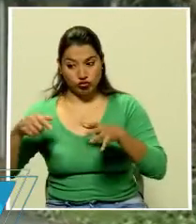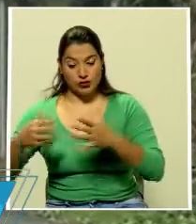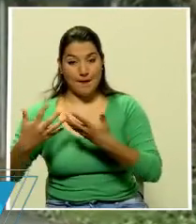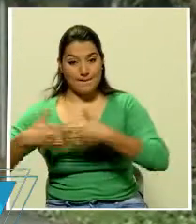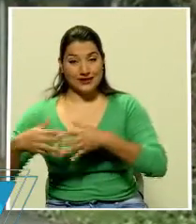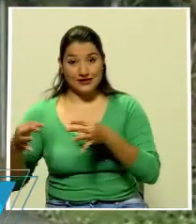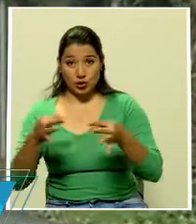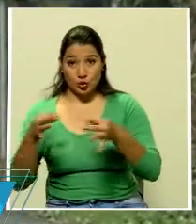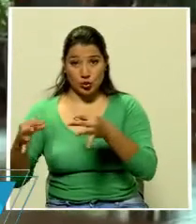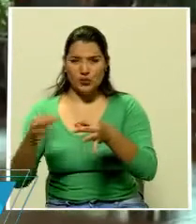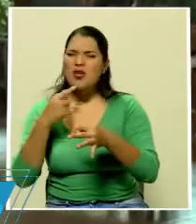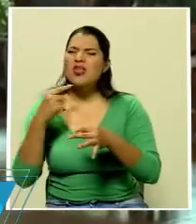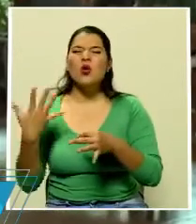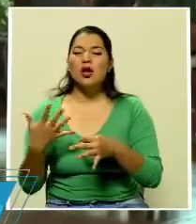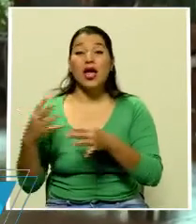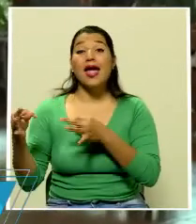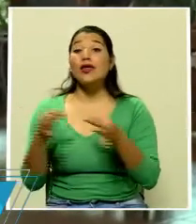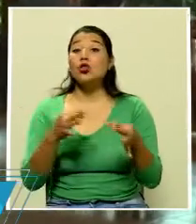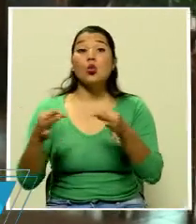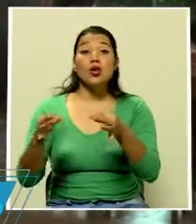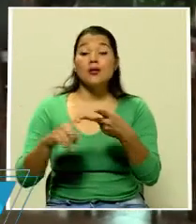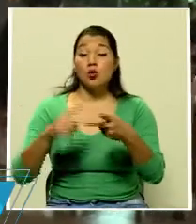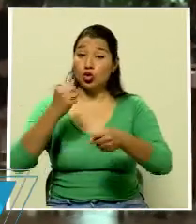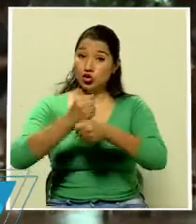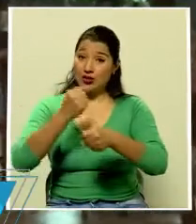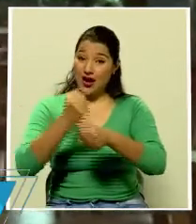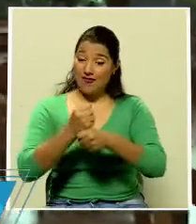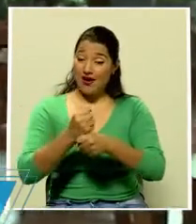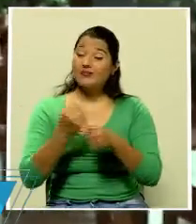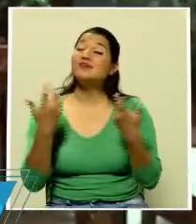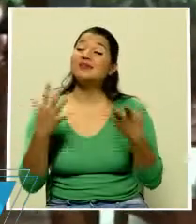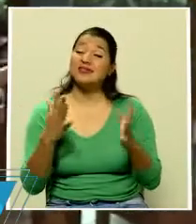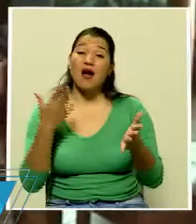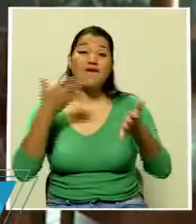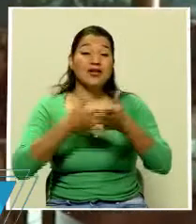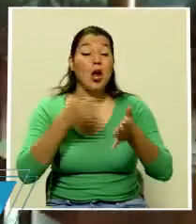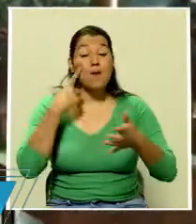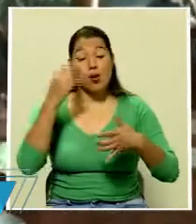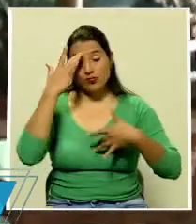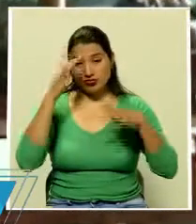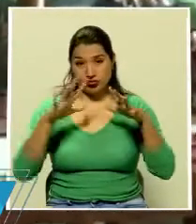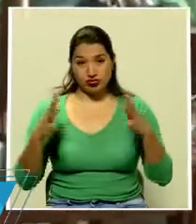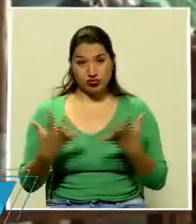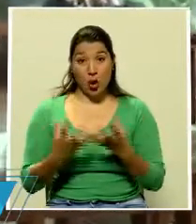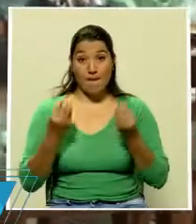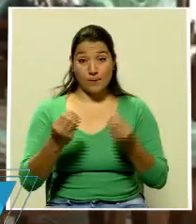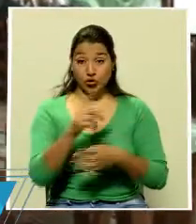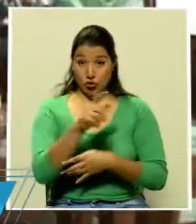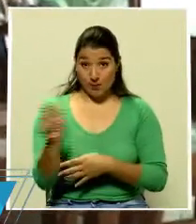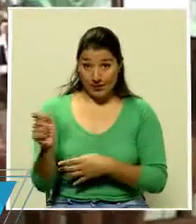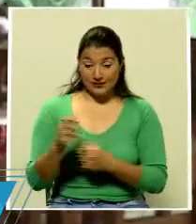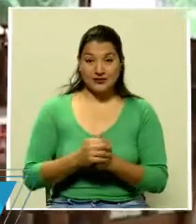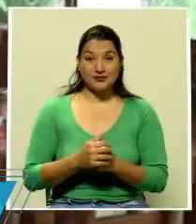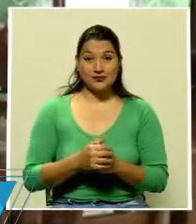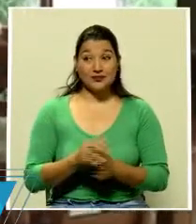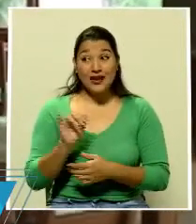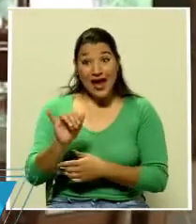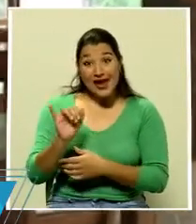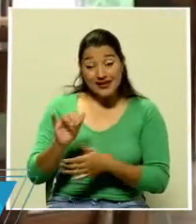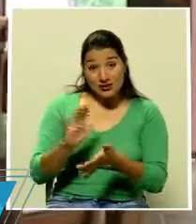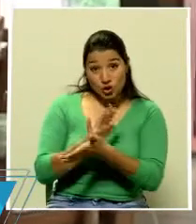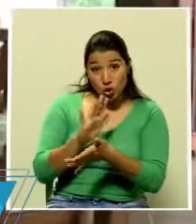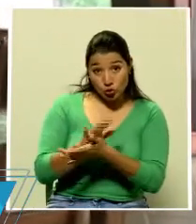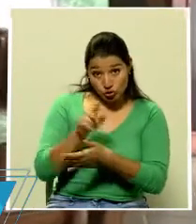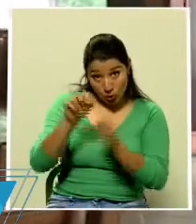Canatur, manifestó que el turismo y el empleo han sufrido los efectos de la pandemia por varios meses. Este material está disponible de